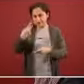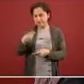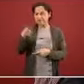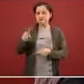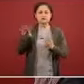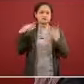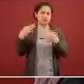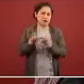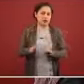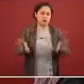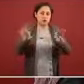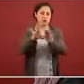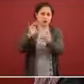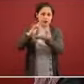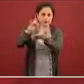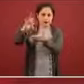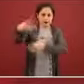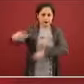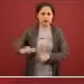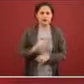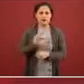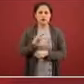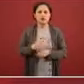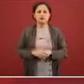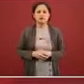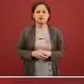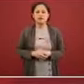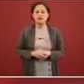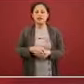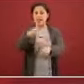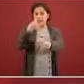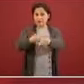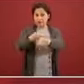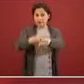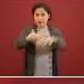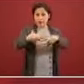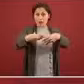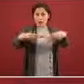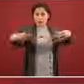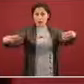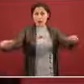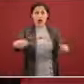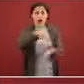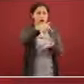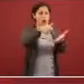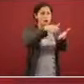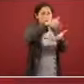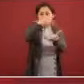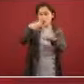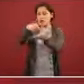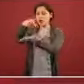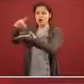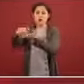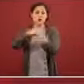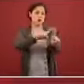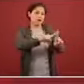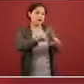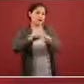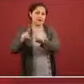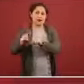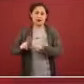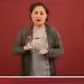esta pregunta. La distribución de la enfermedad COVID es heterogénea, es decir, ocurre en